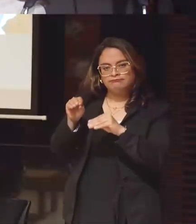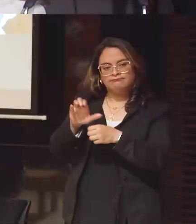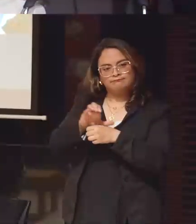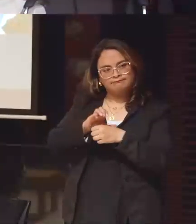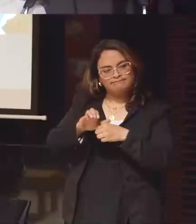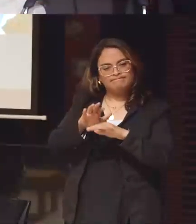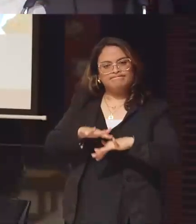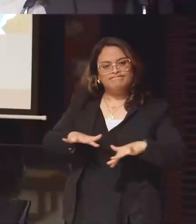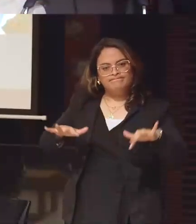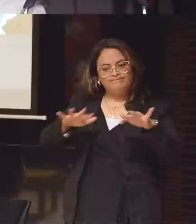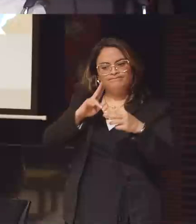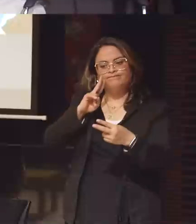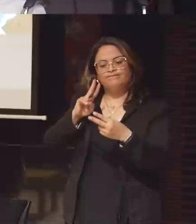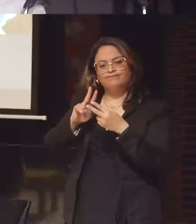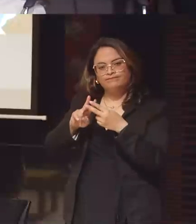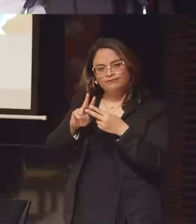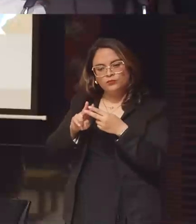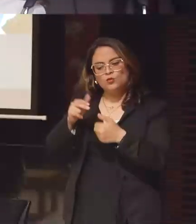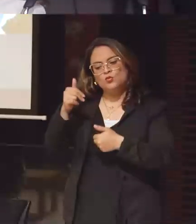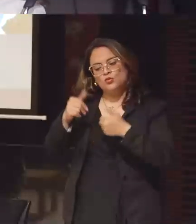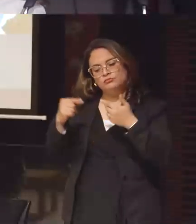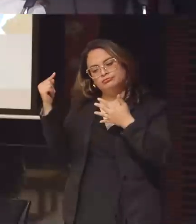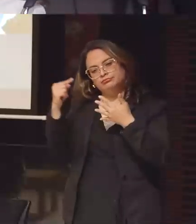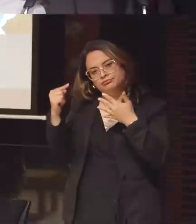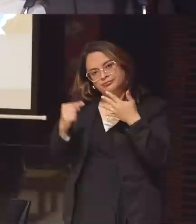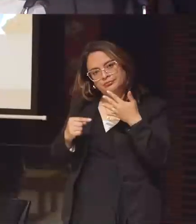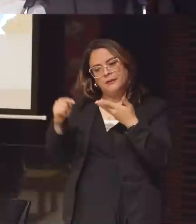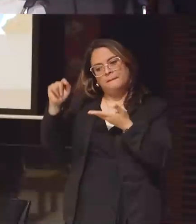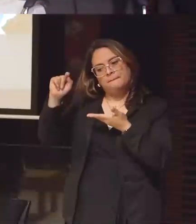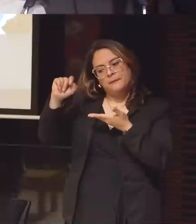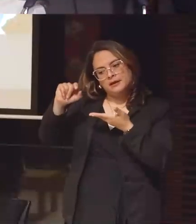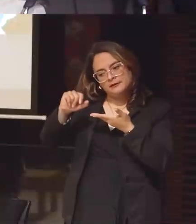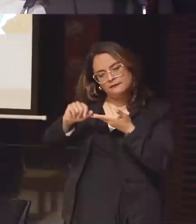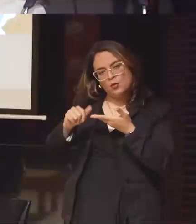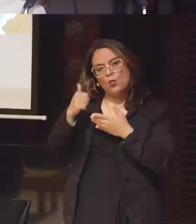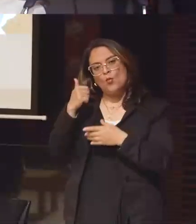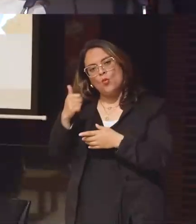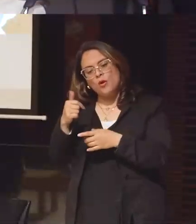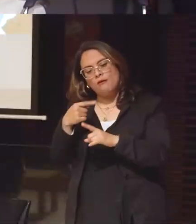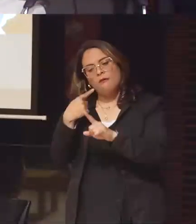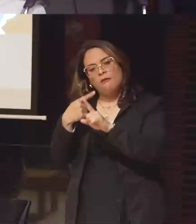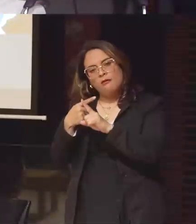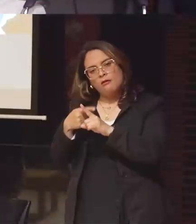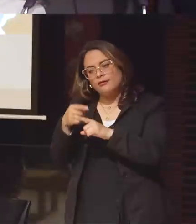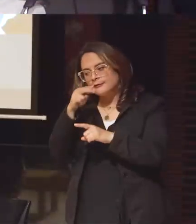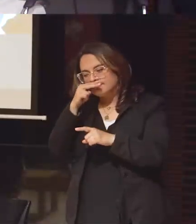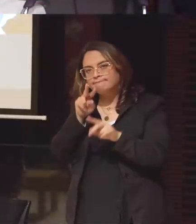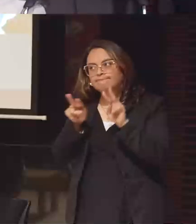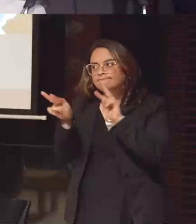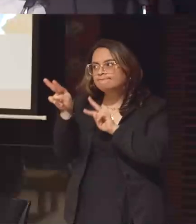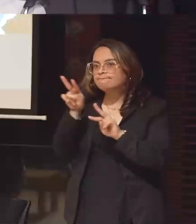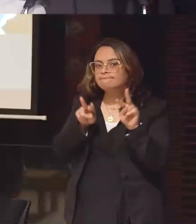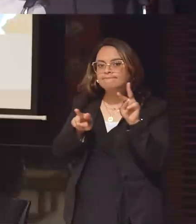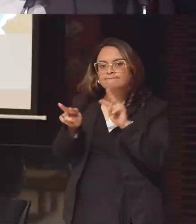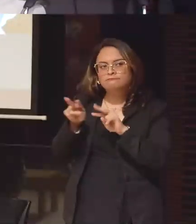y de comprender cuáles son los beneficios, cuáles son las cosas buenas, pero además porque ellos son los primeros que replican estas conductas